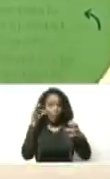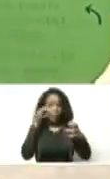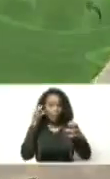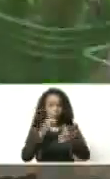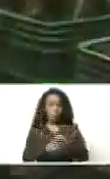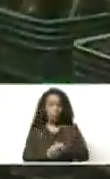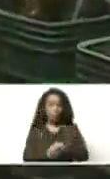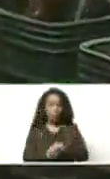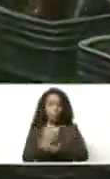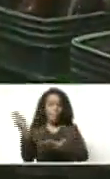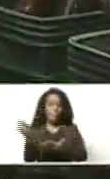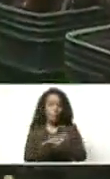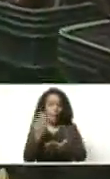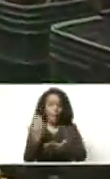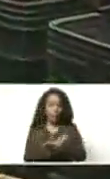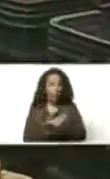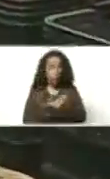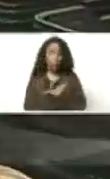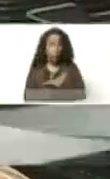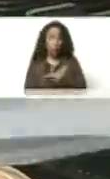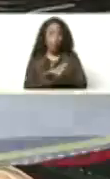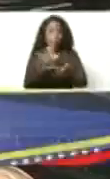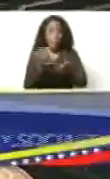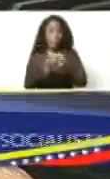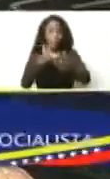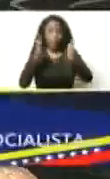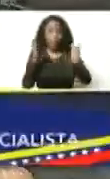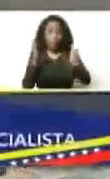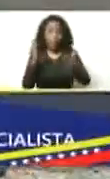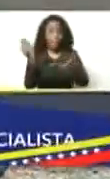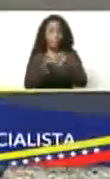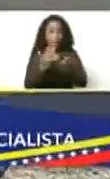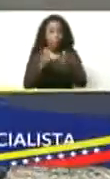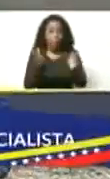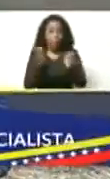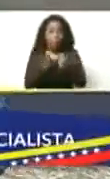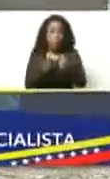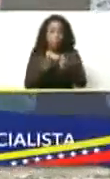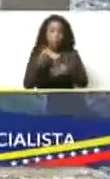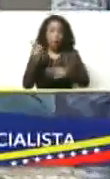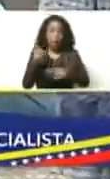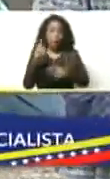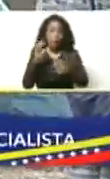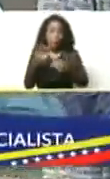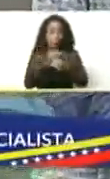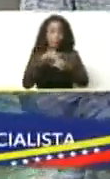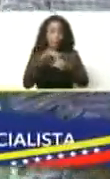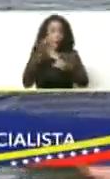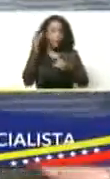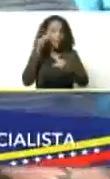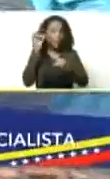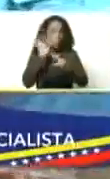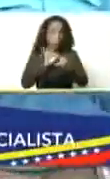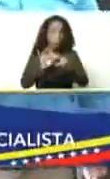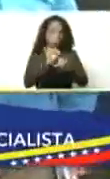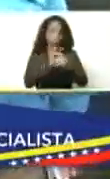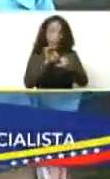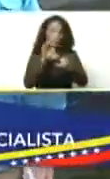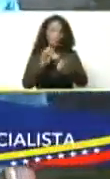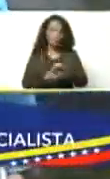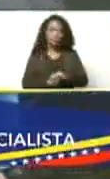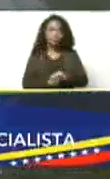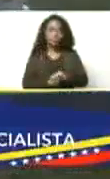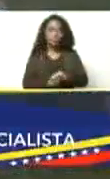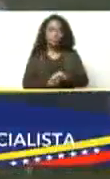el plátano, Ullama, el topocho. Todo eso viene de La Guaira. La parchita viene de aquí de La Guaira. De esa parchita se ve. Chichiriviche de la